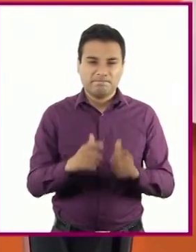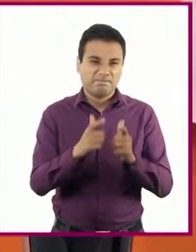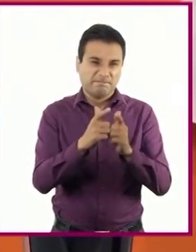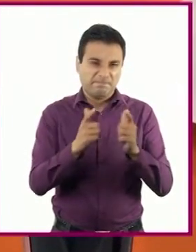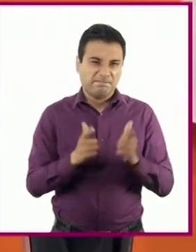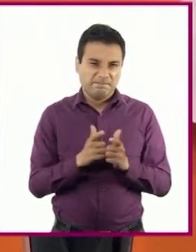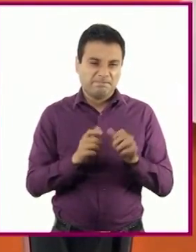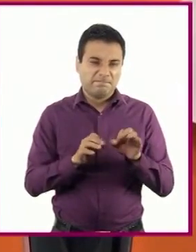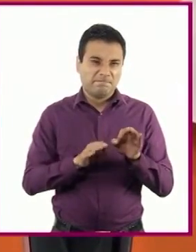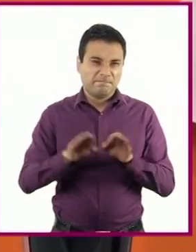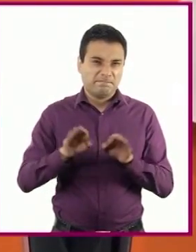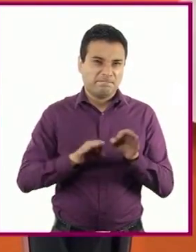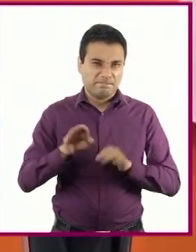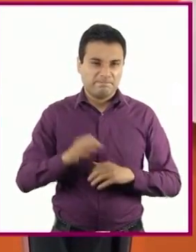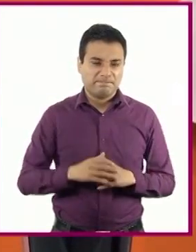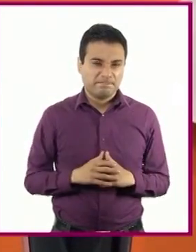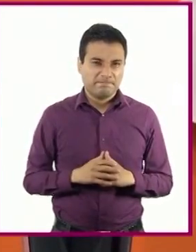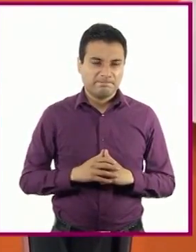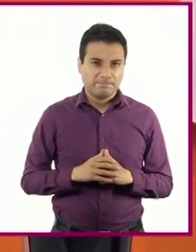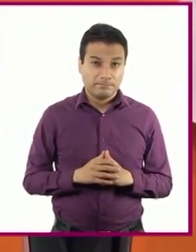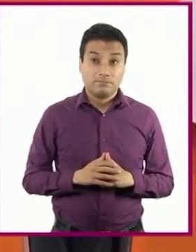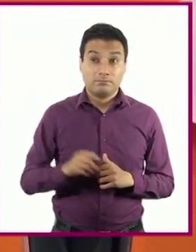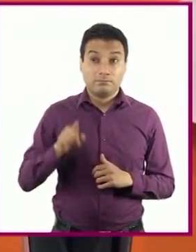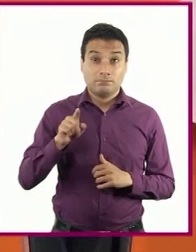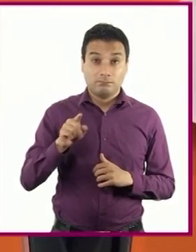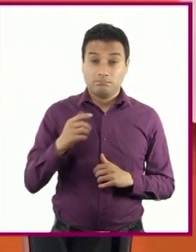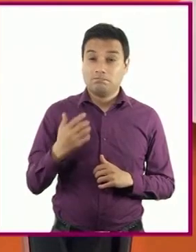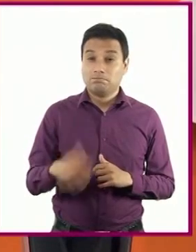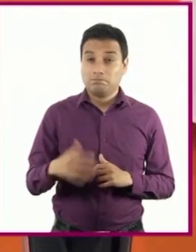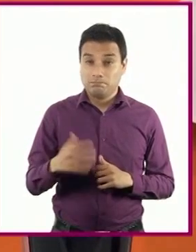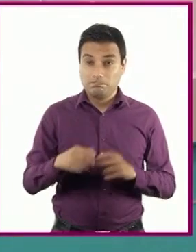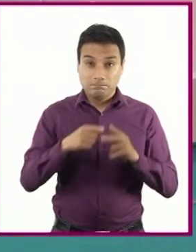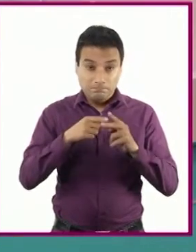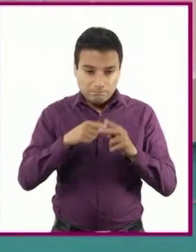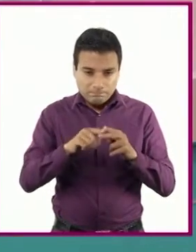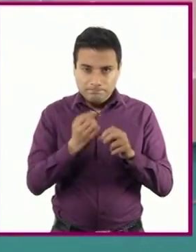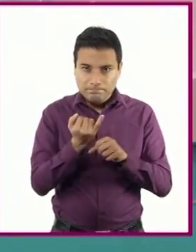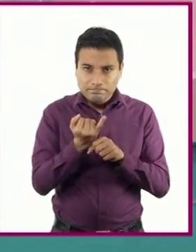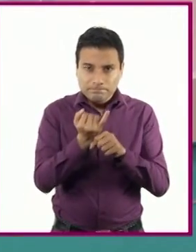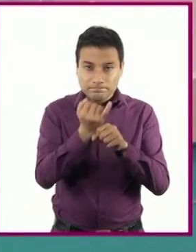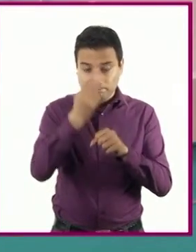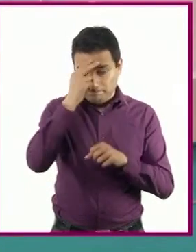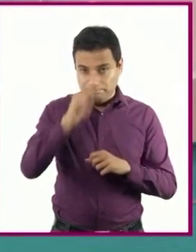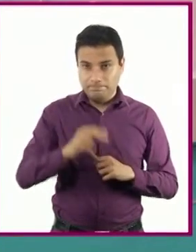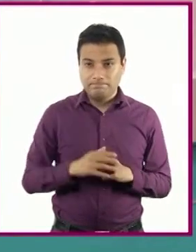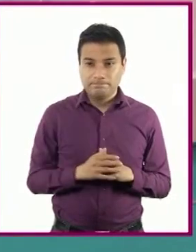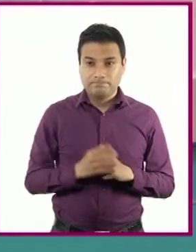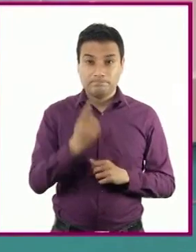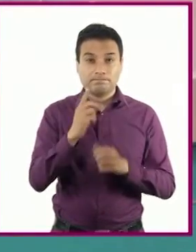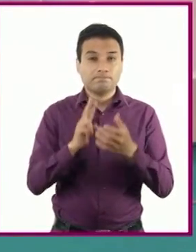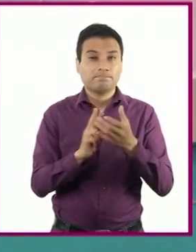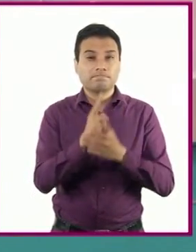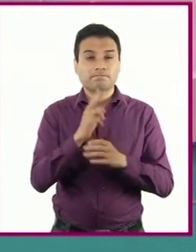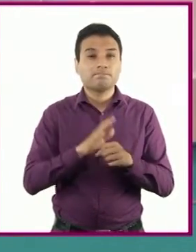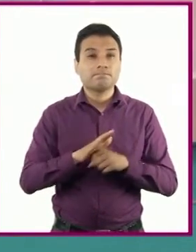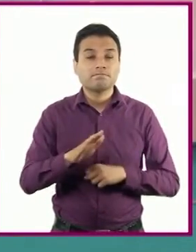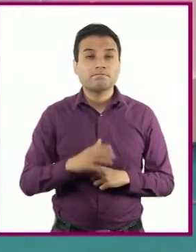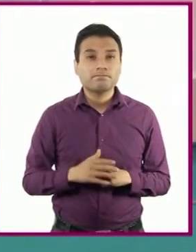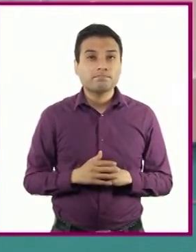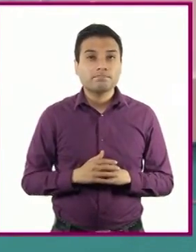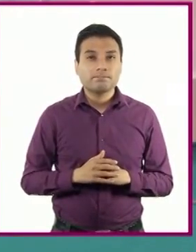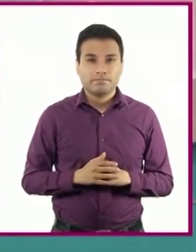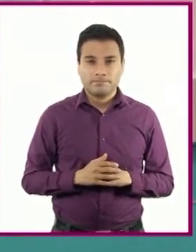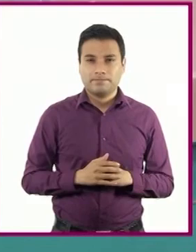de la doctora Romero Álvarez es pionera en el campo en México. Una de las plantas evaluadas es el